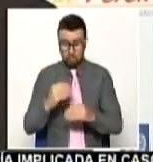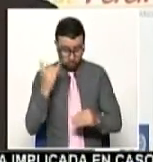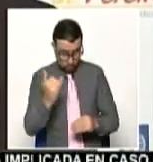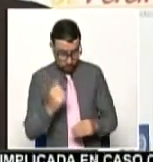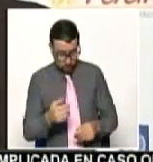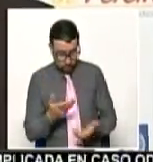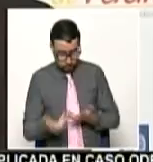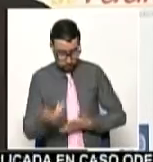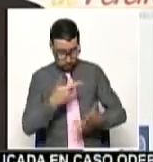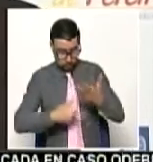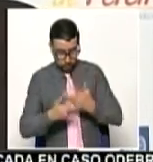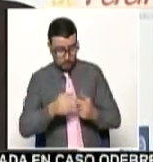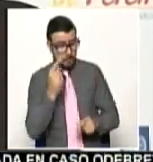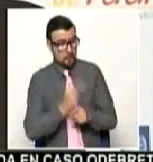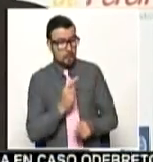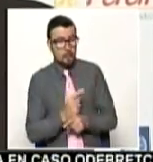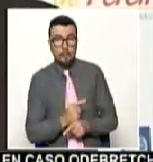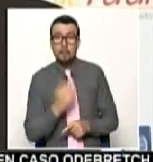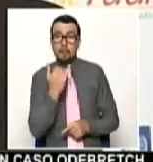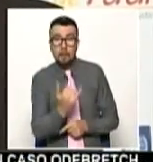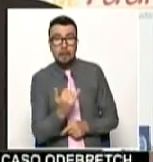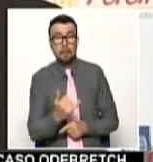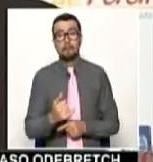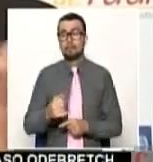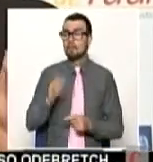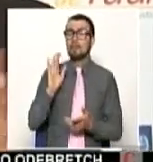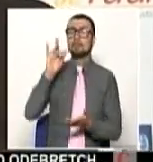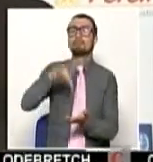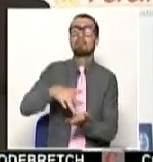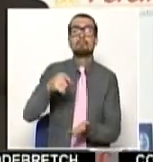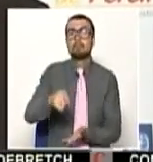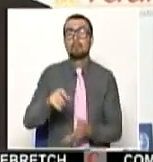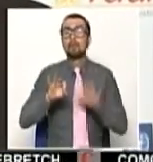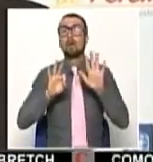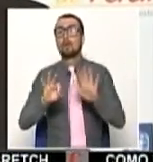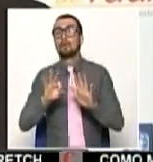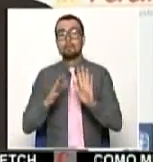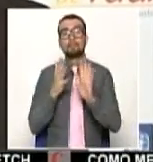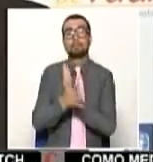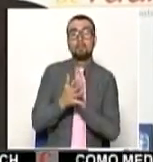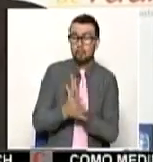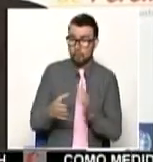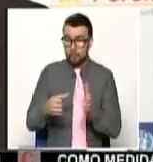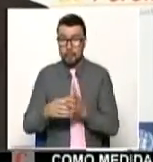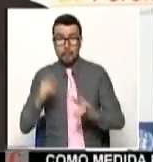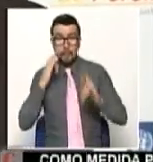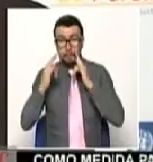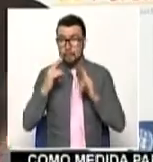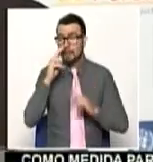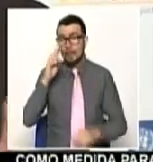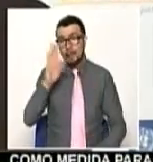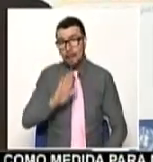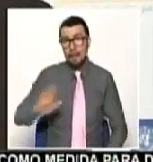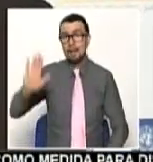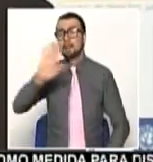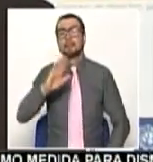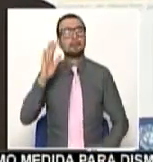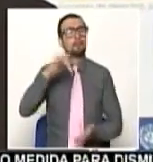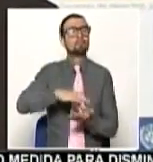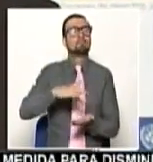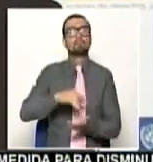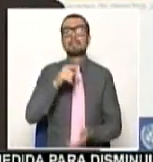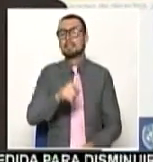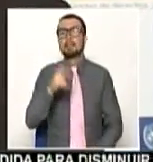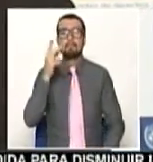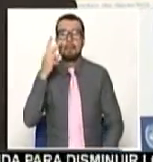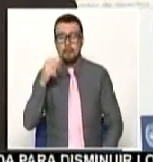Noticias. Nos encontramos en este cubrimiento especial en la octava entrega, en este encuentro magnífico de personeros a nivel nacional que se origina aquí en la ciudad de Pereira,